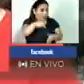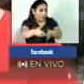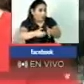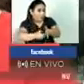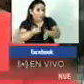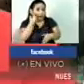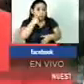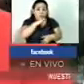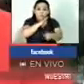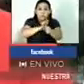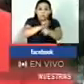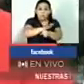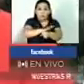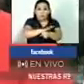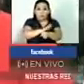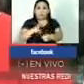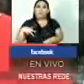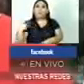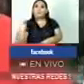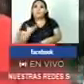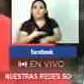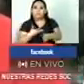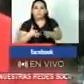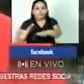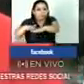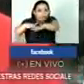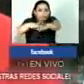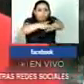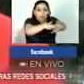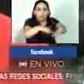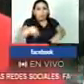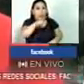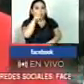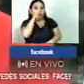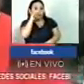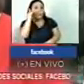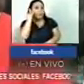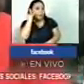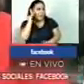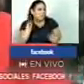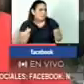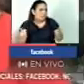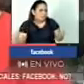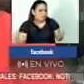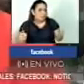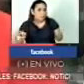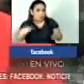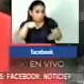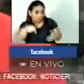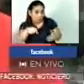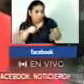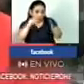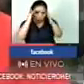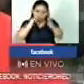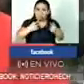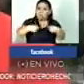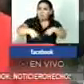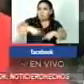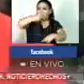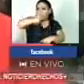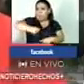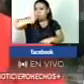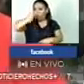comenzó, nosotros hicimos un llamado a todos los padres de familia para mantener los pagos,